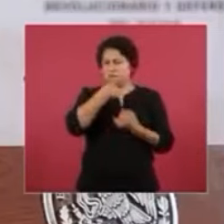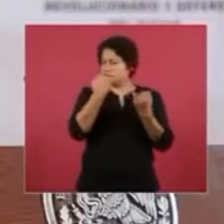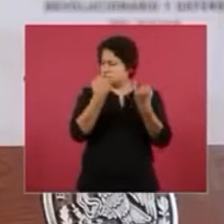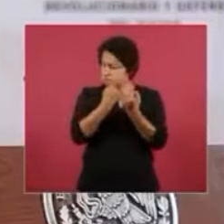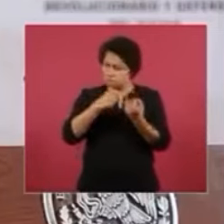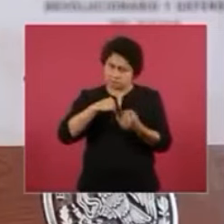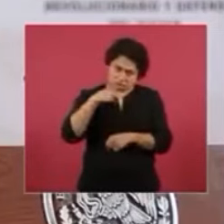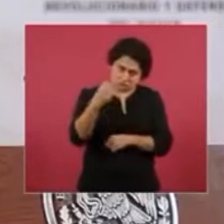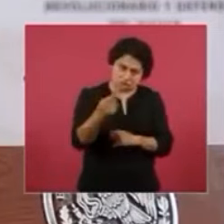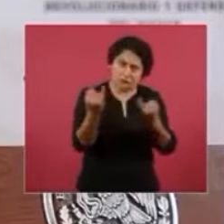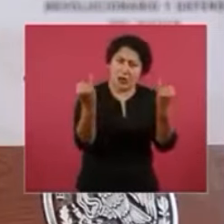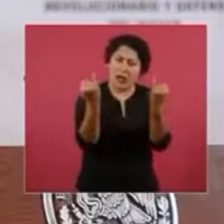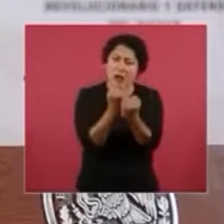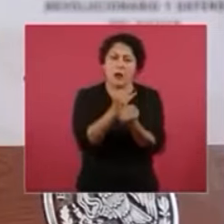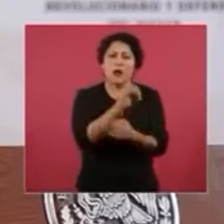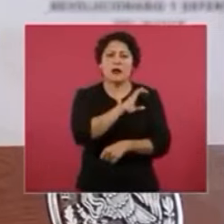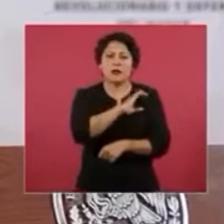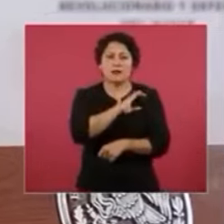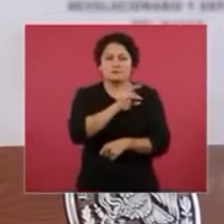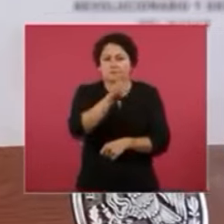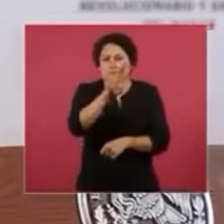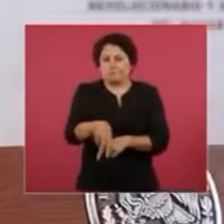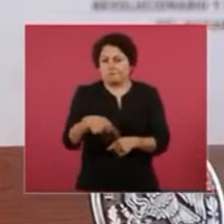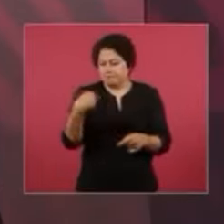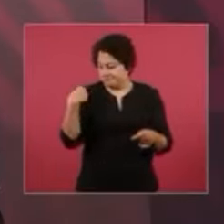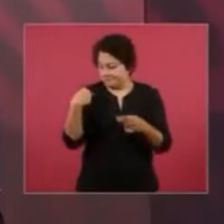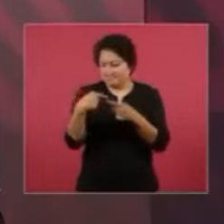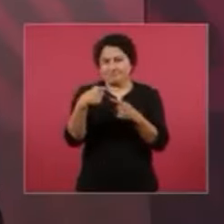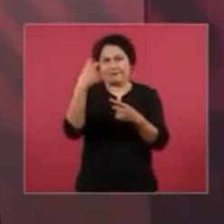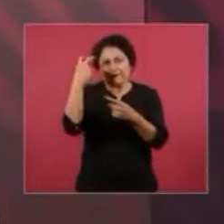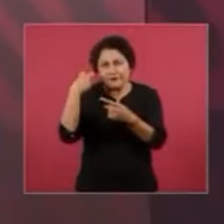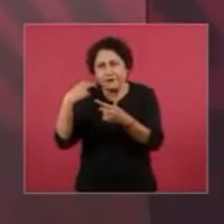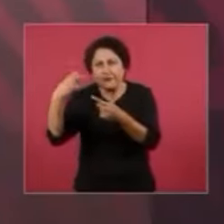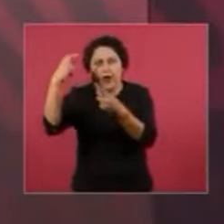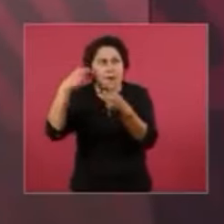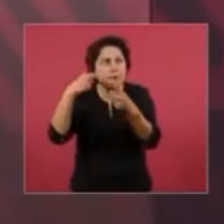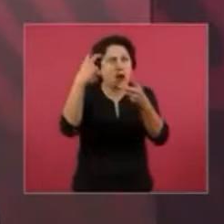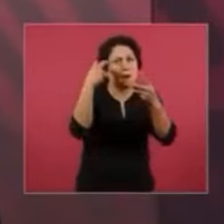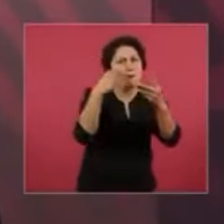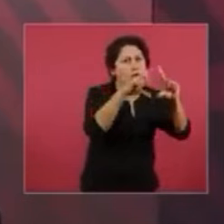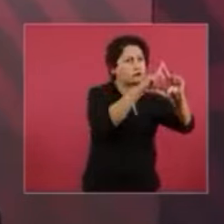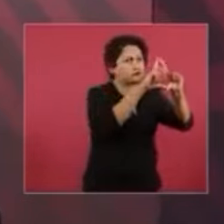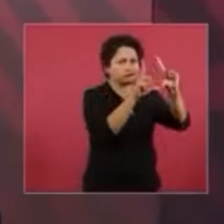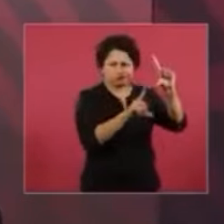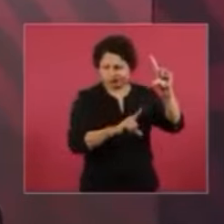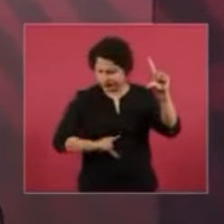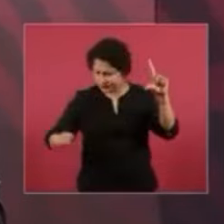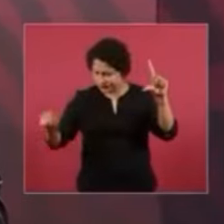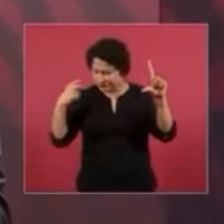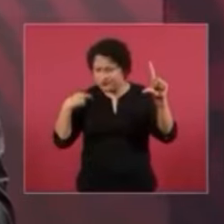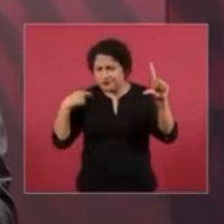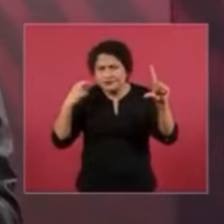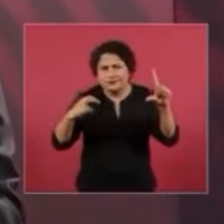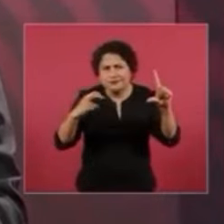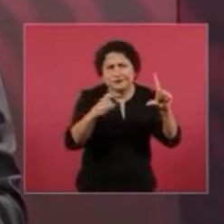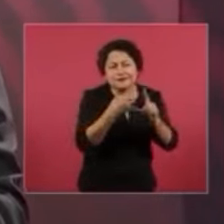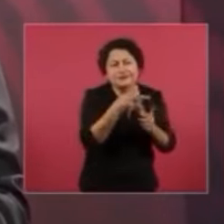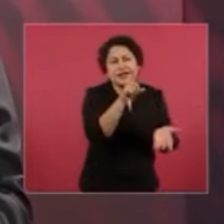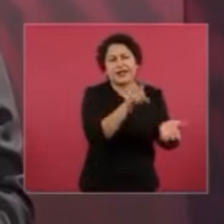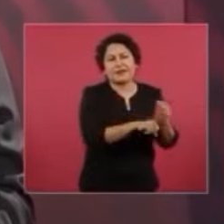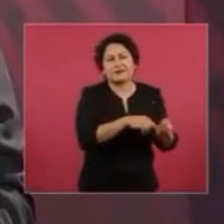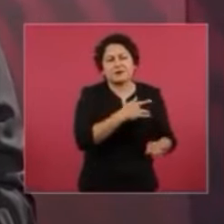ahora en estas giras hay más sentimiento que antes